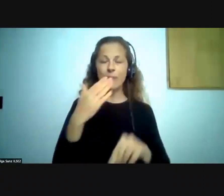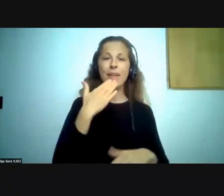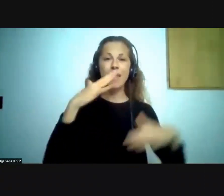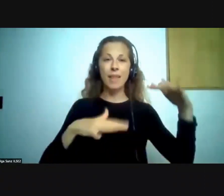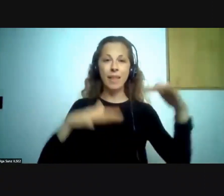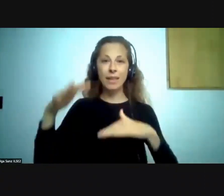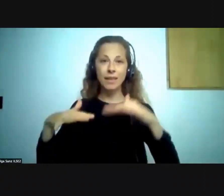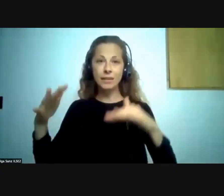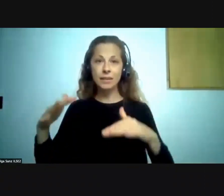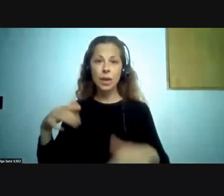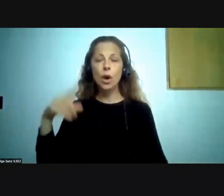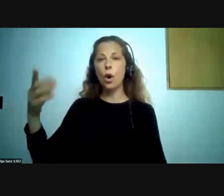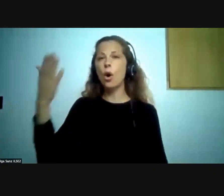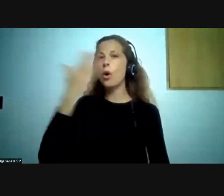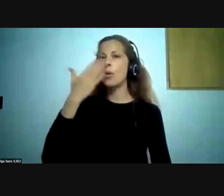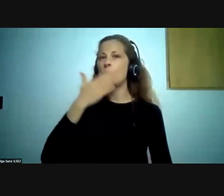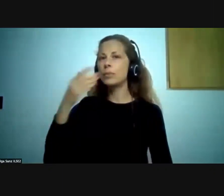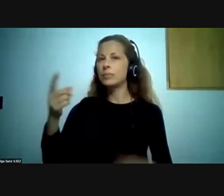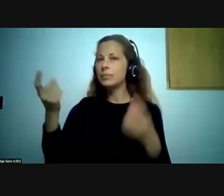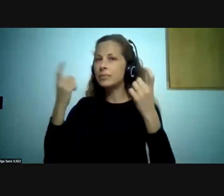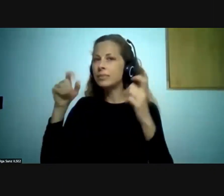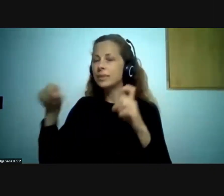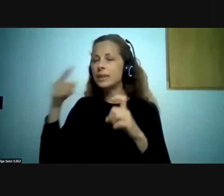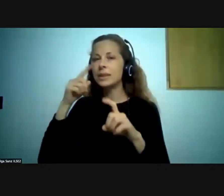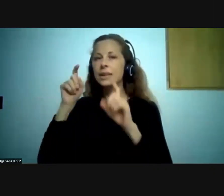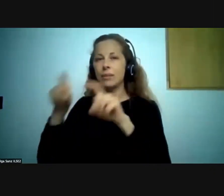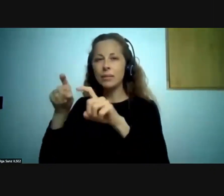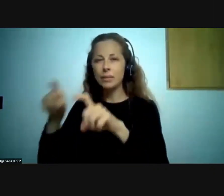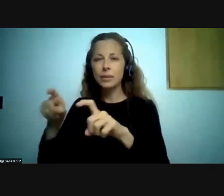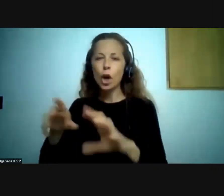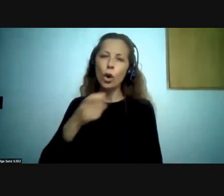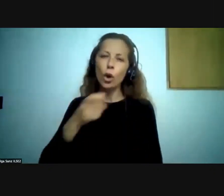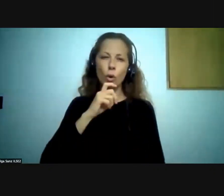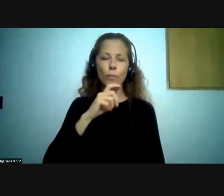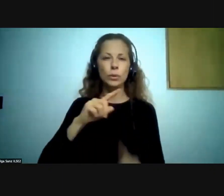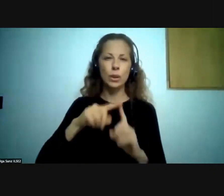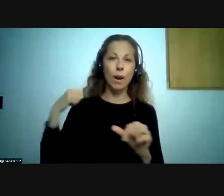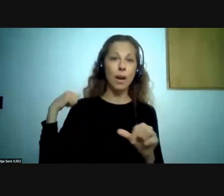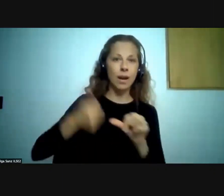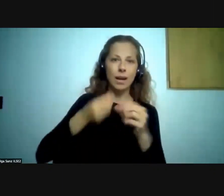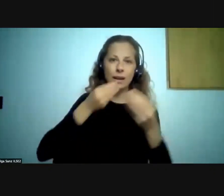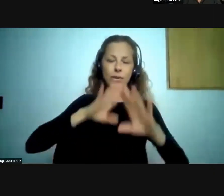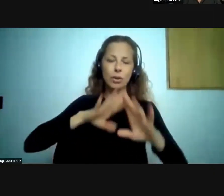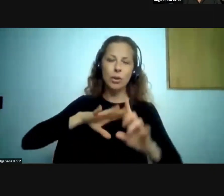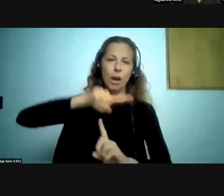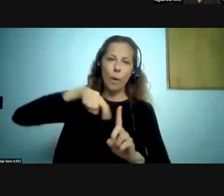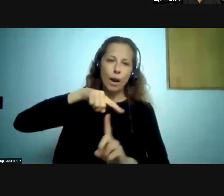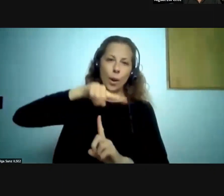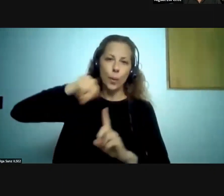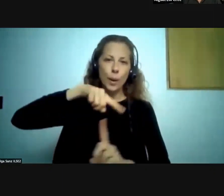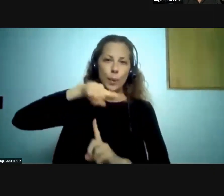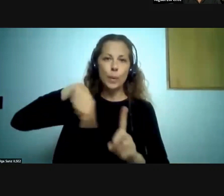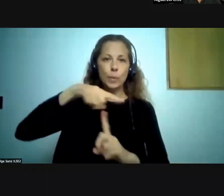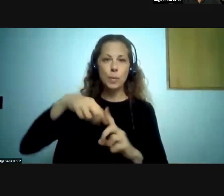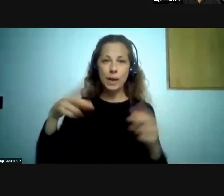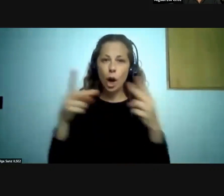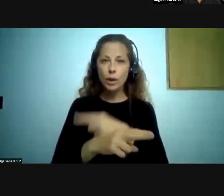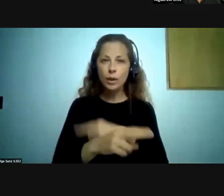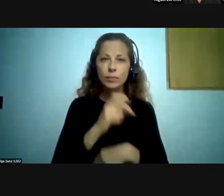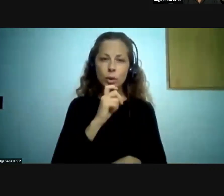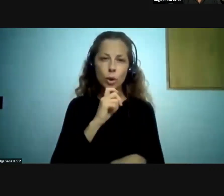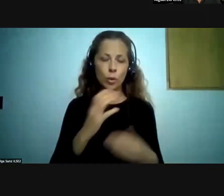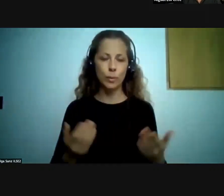normalidad machista? ¿Cómo se corta ese círculo vicioso? Yo creo que no se está trabajando lo